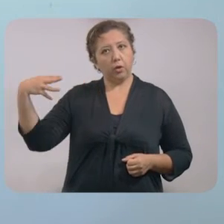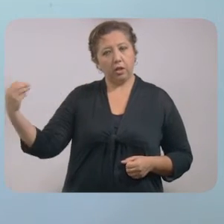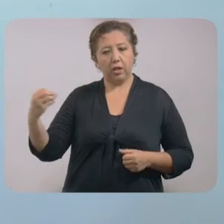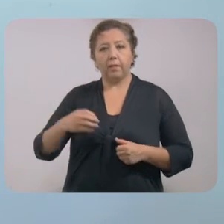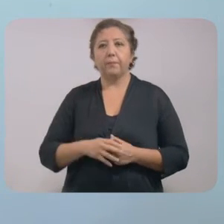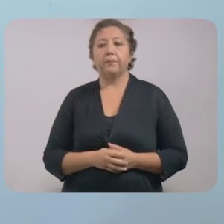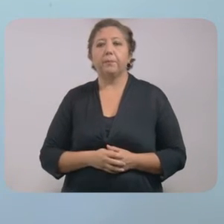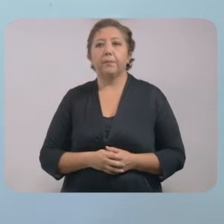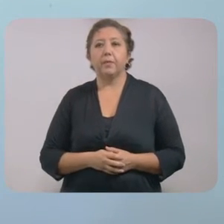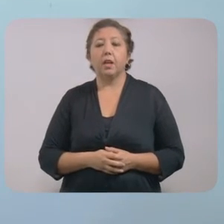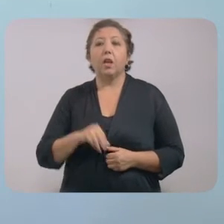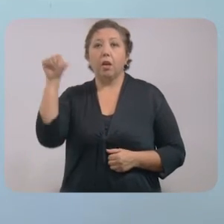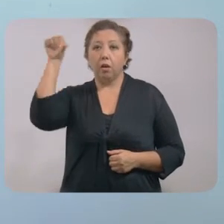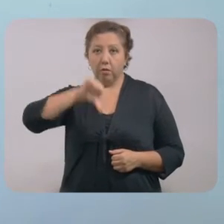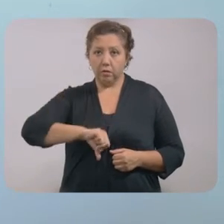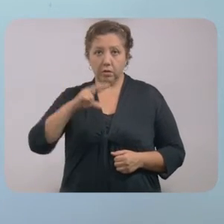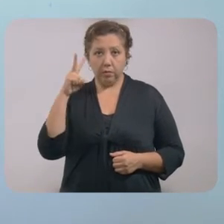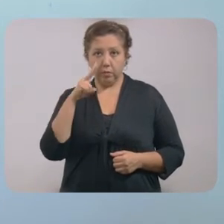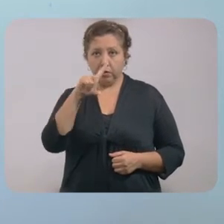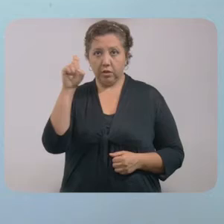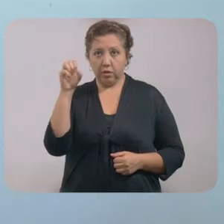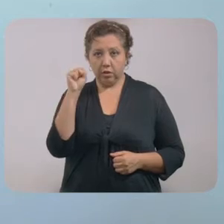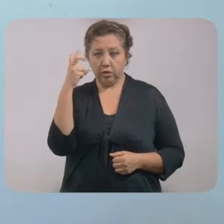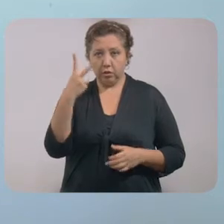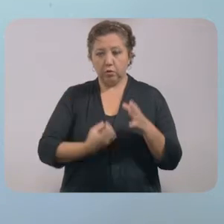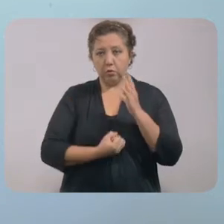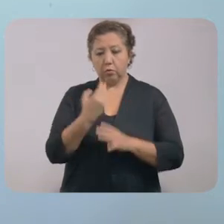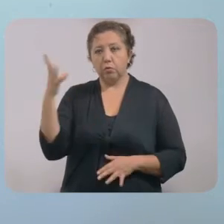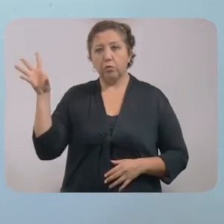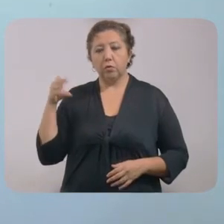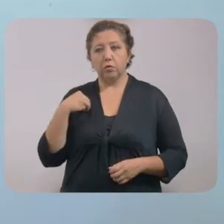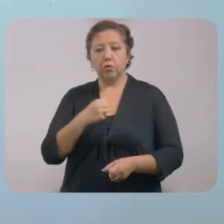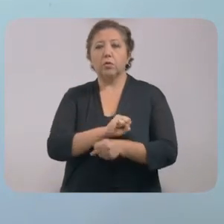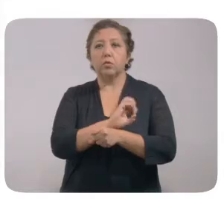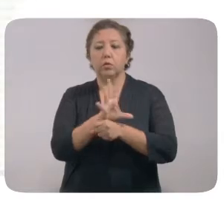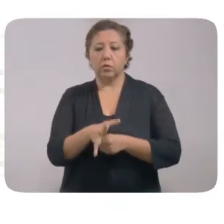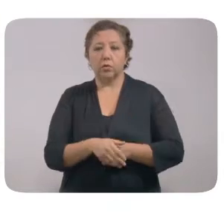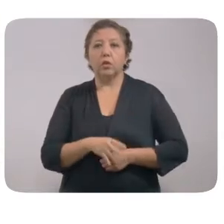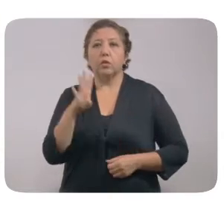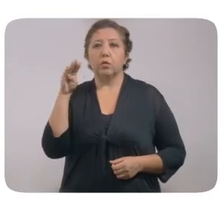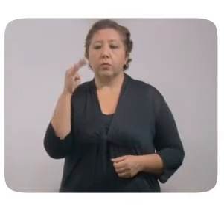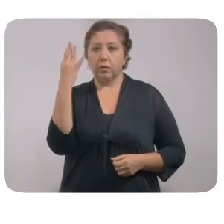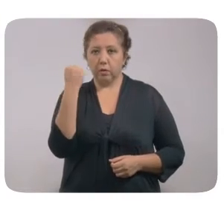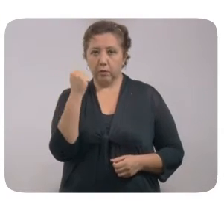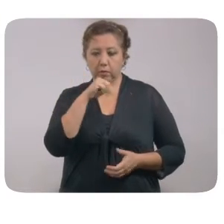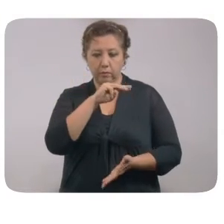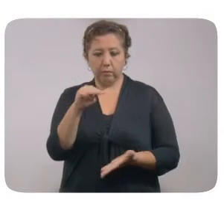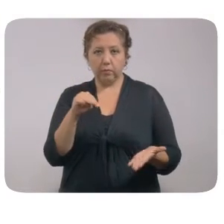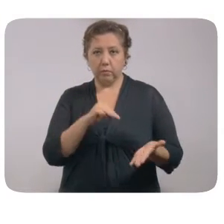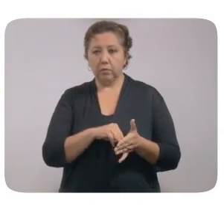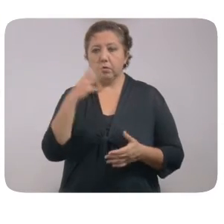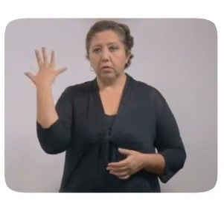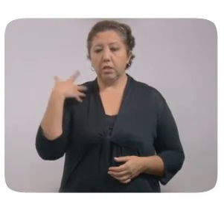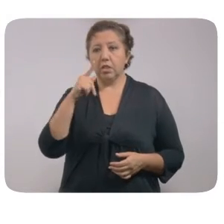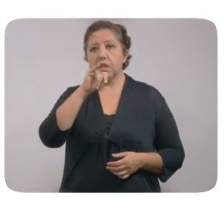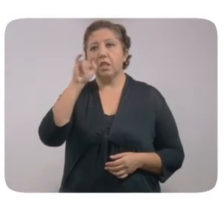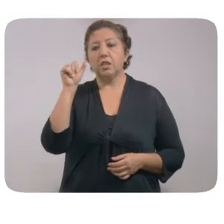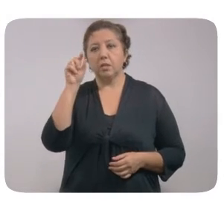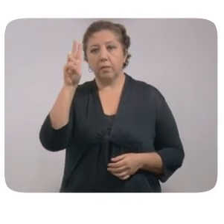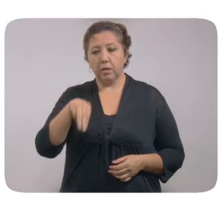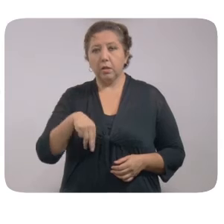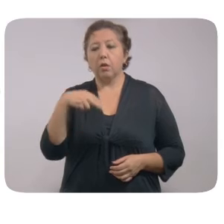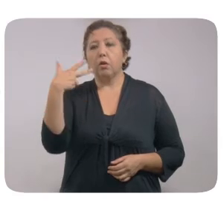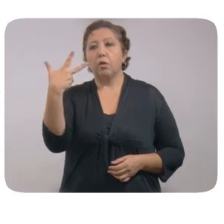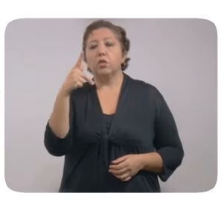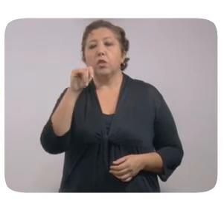ni pueden contagiar. Hoy se detectaron 162 nuevos contagios de coronavirus, 99 en Mérida, 10 en Tizimín,